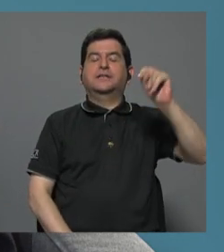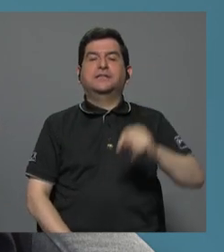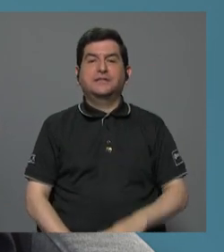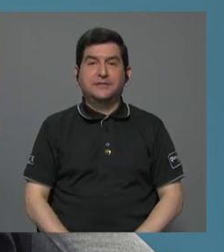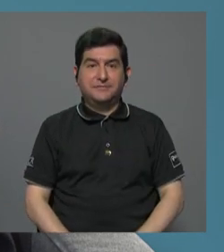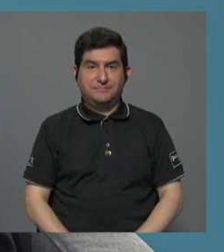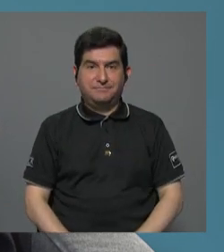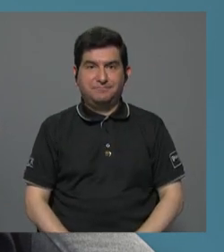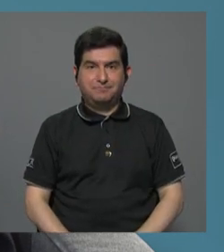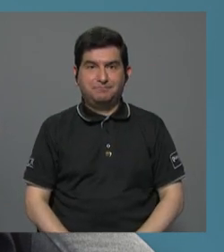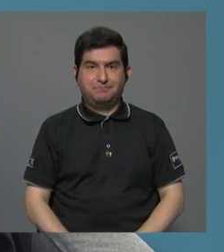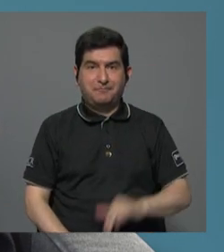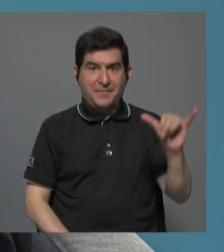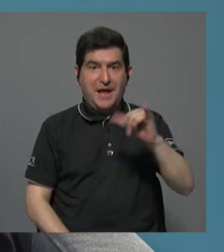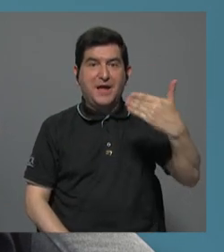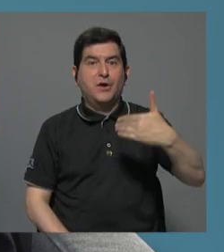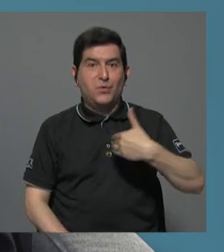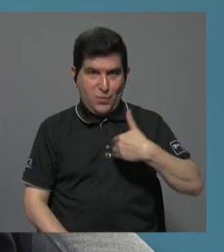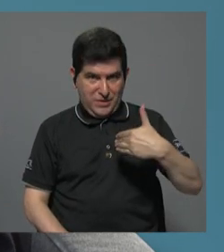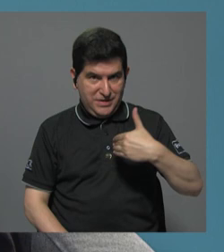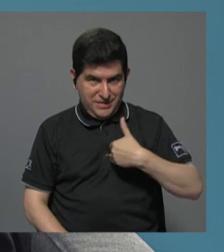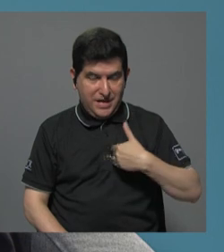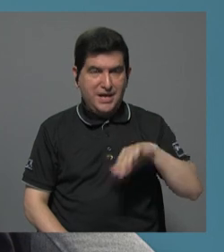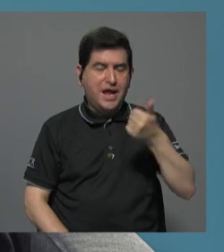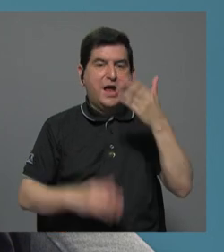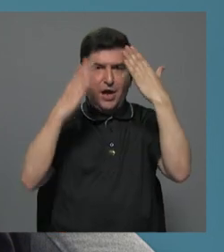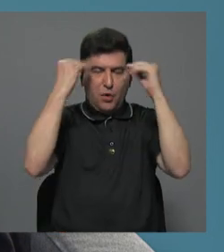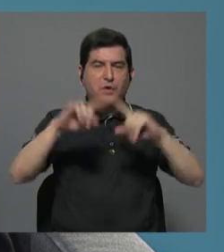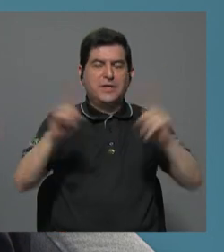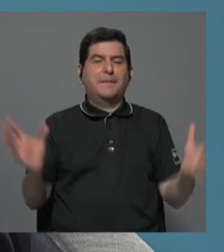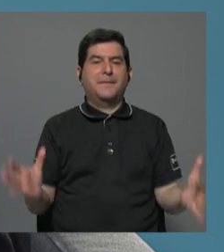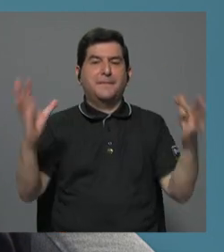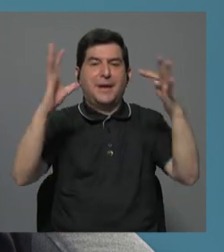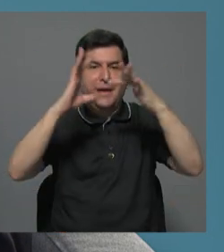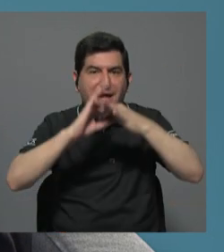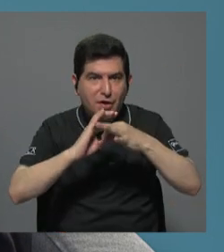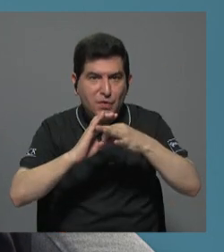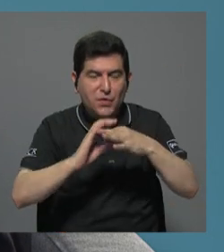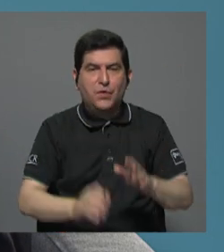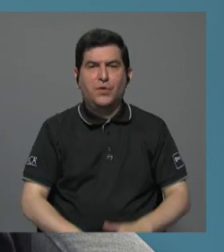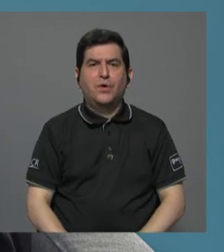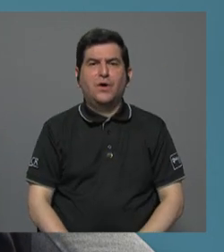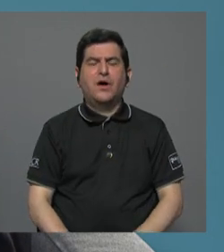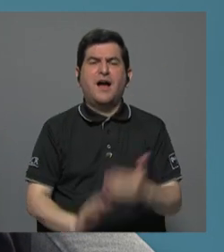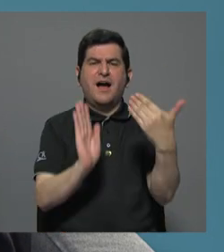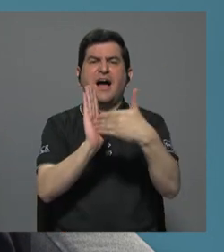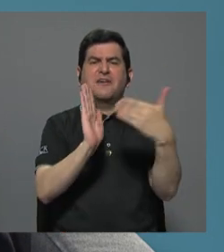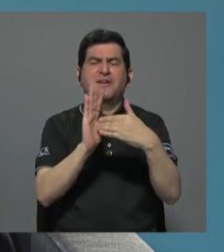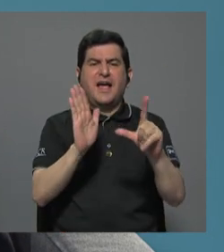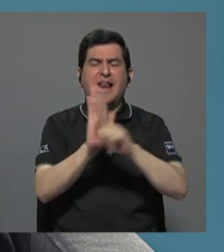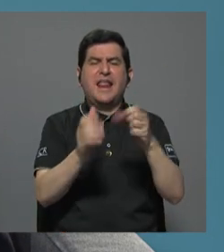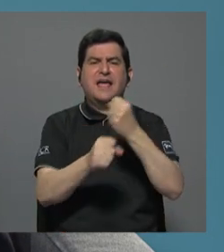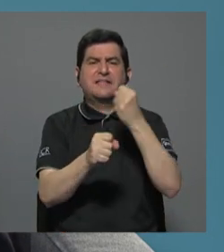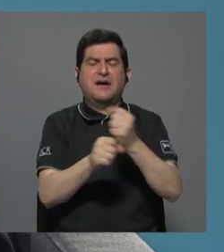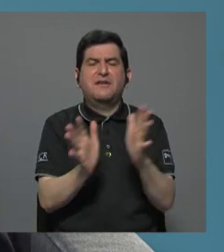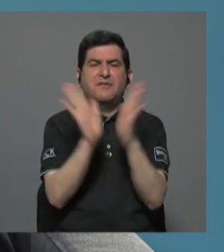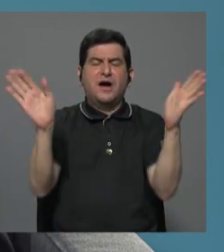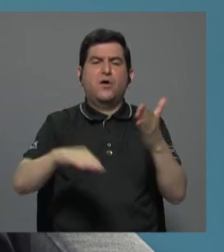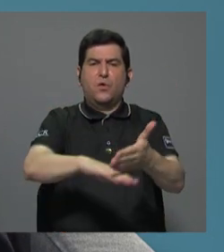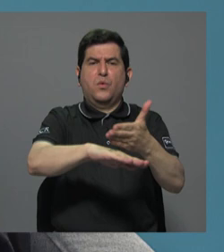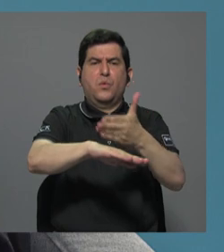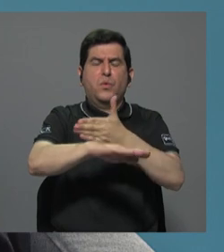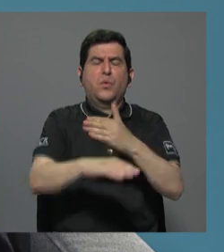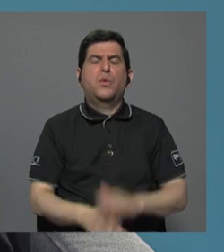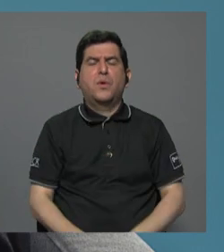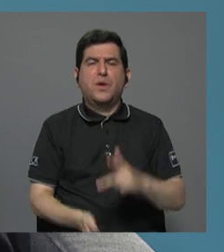éste tiene otra información pero que está relacionada con la afectación de la ley de empleo público sobre el crecimiento de